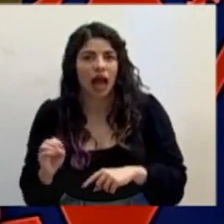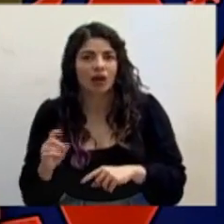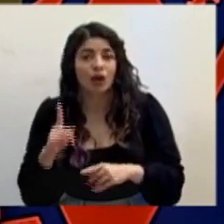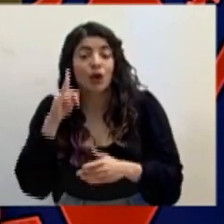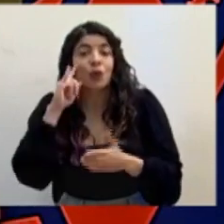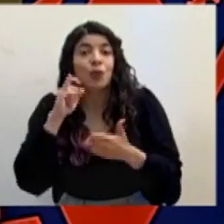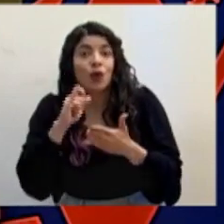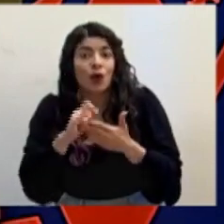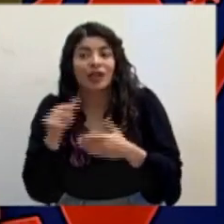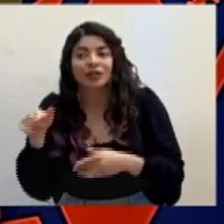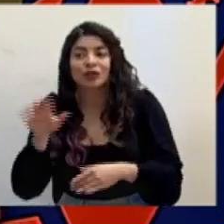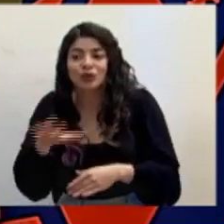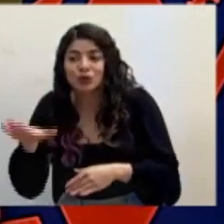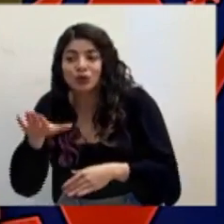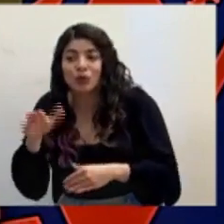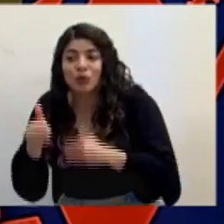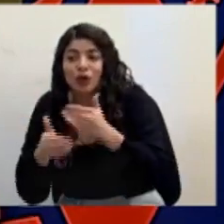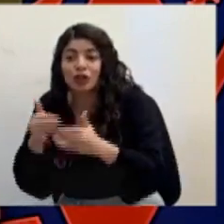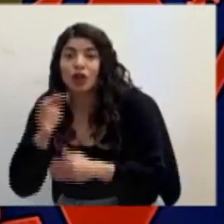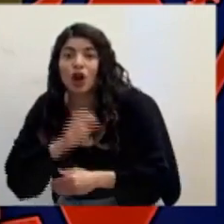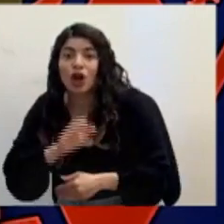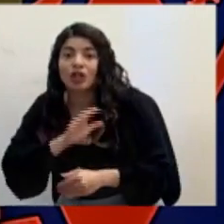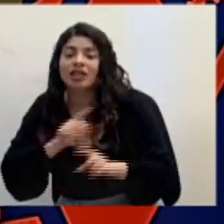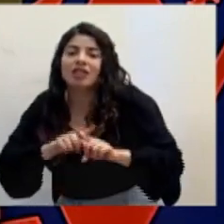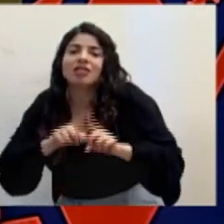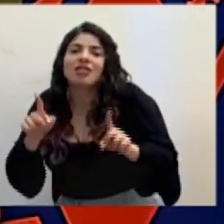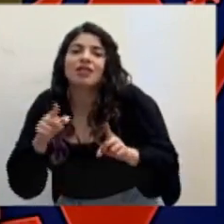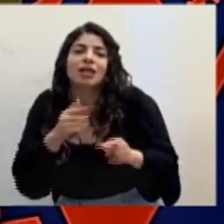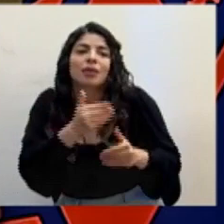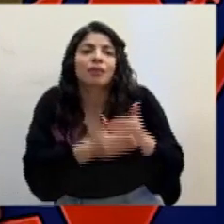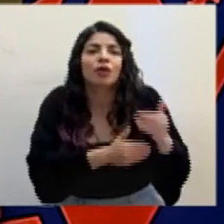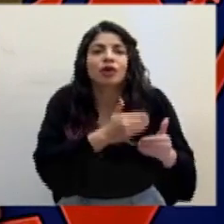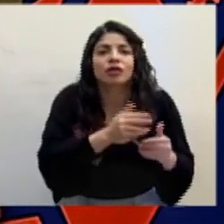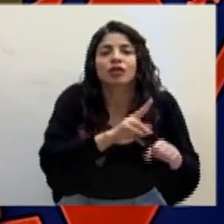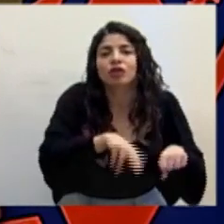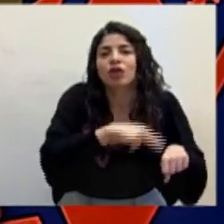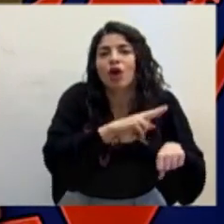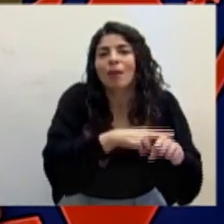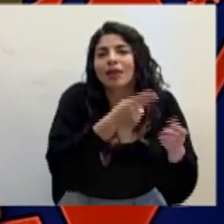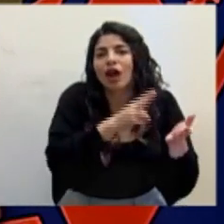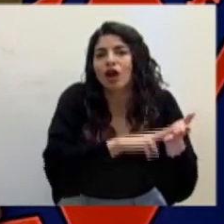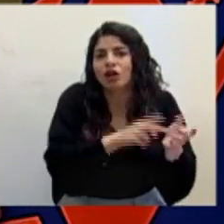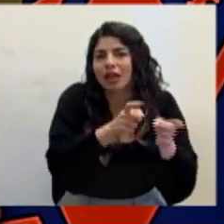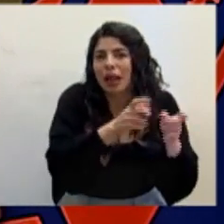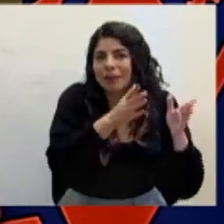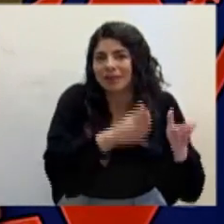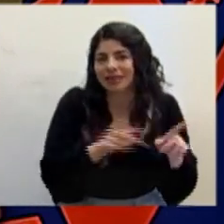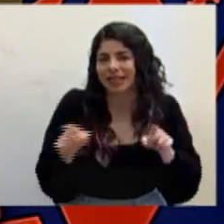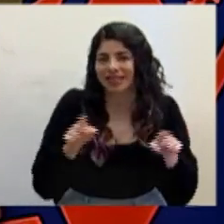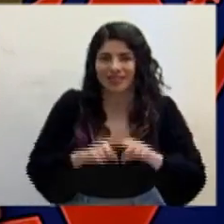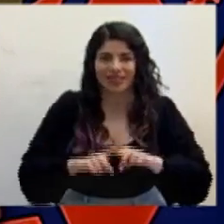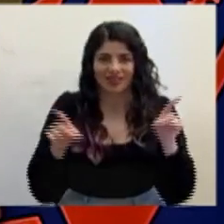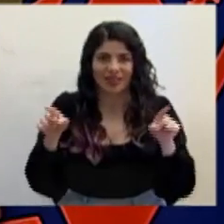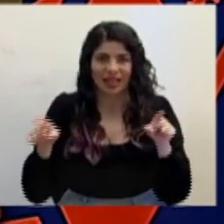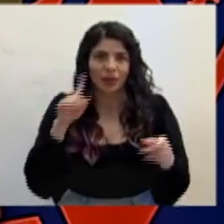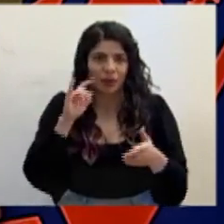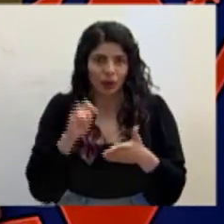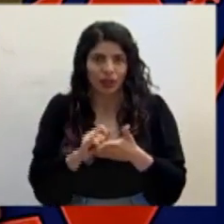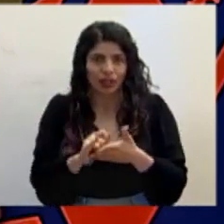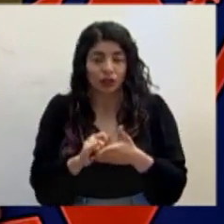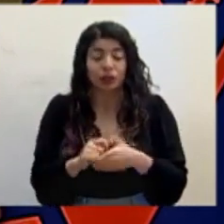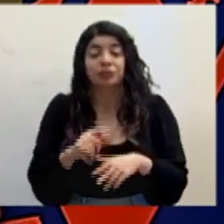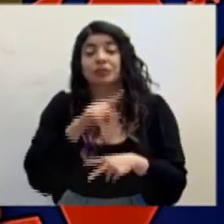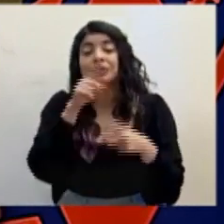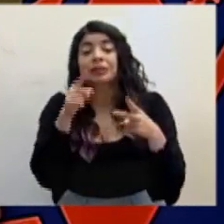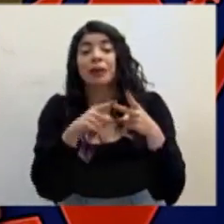que normalmente no vemos en una contratación administrativa ordinaria. Y respecto de la segunda pregunta, a partir